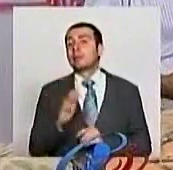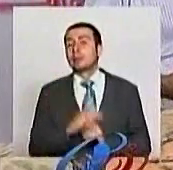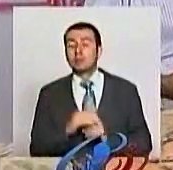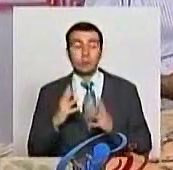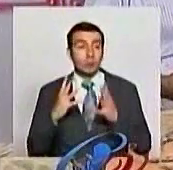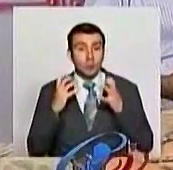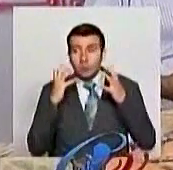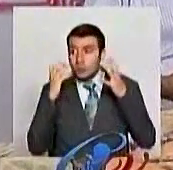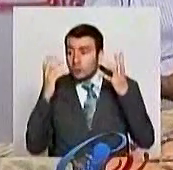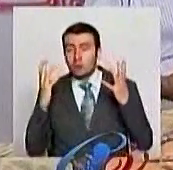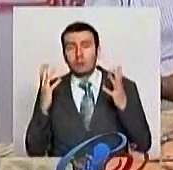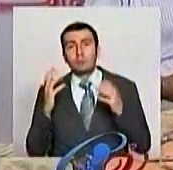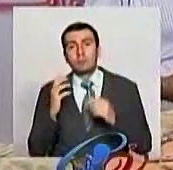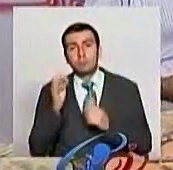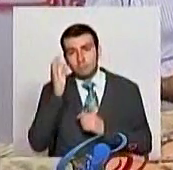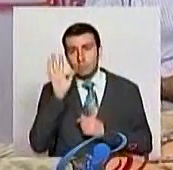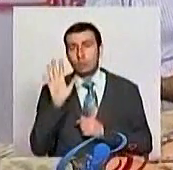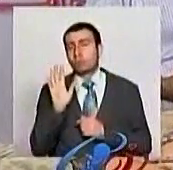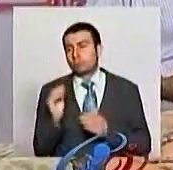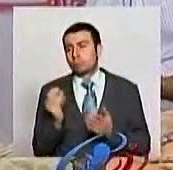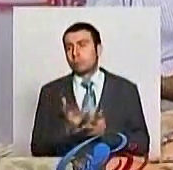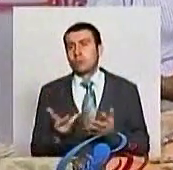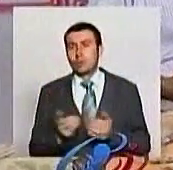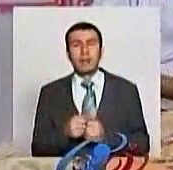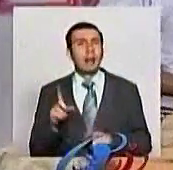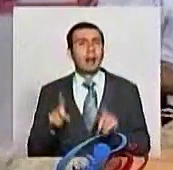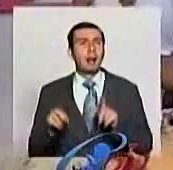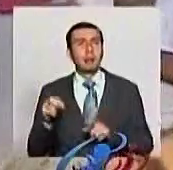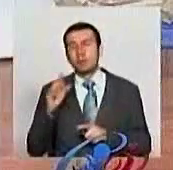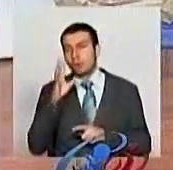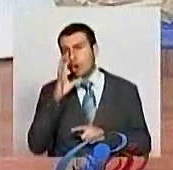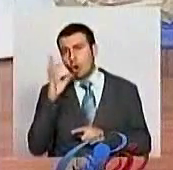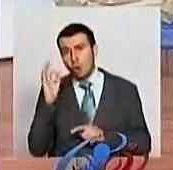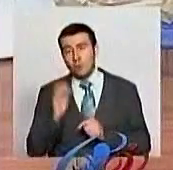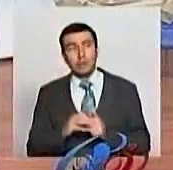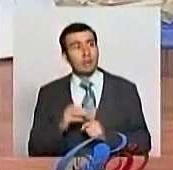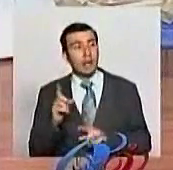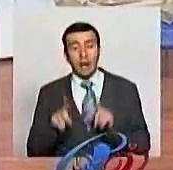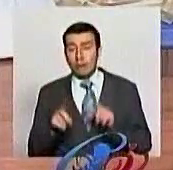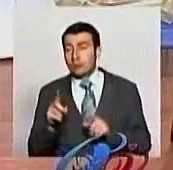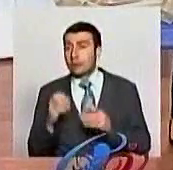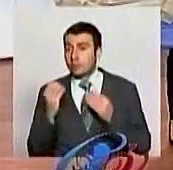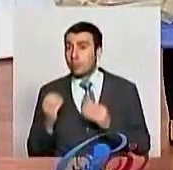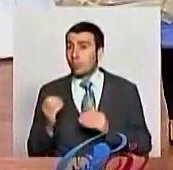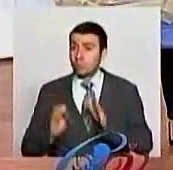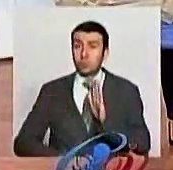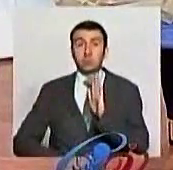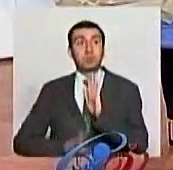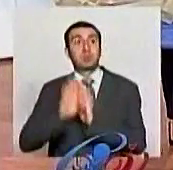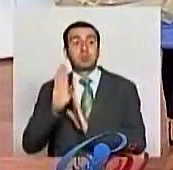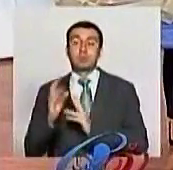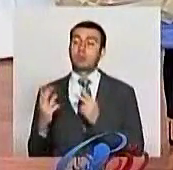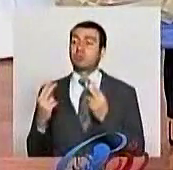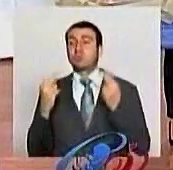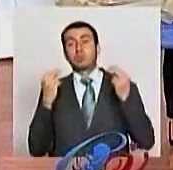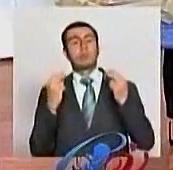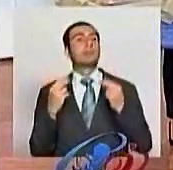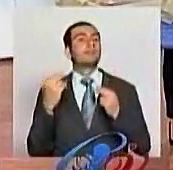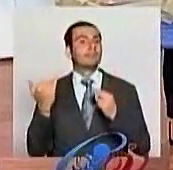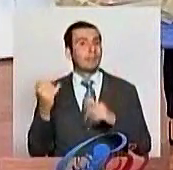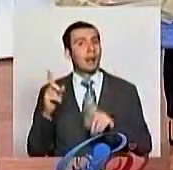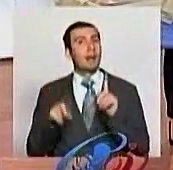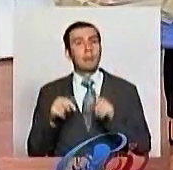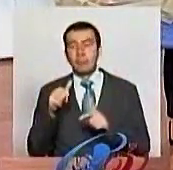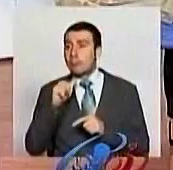estrés. Usualmente los hombres que son muy exitosos tienen más tendencia a tener